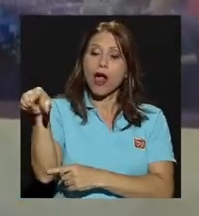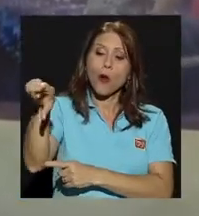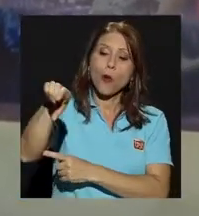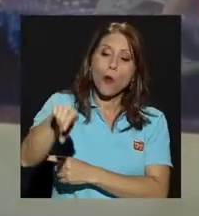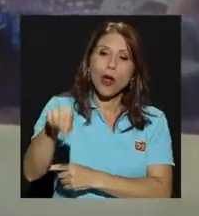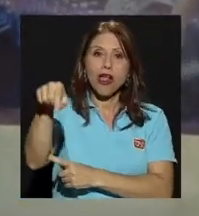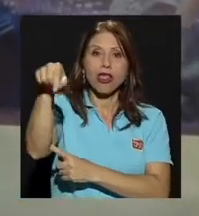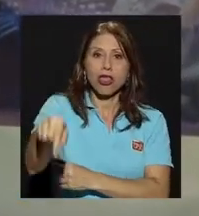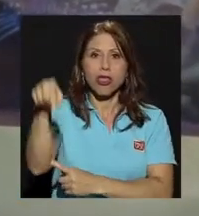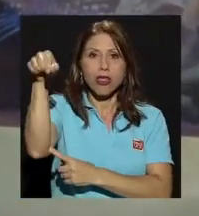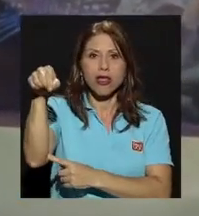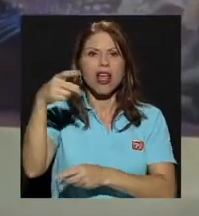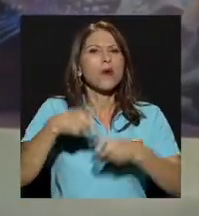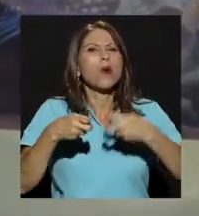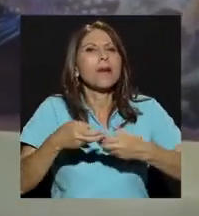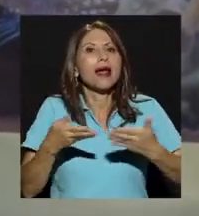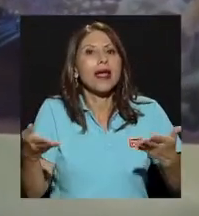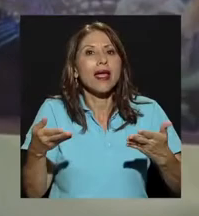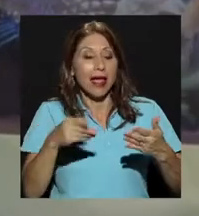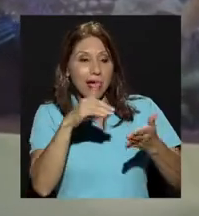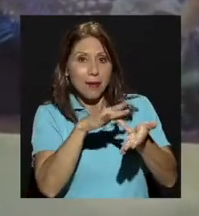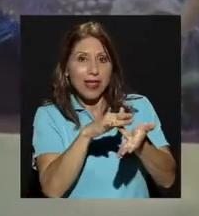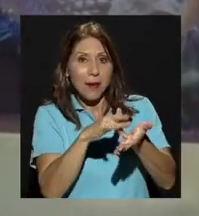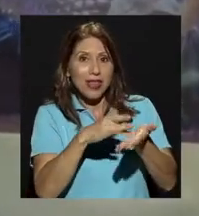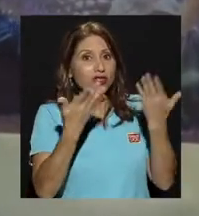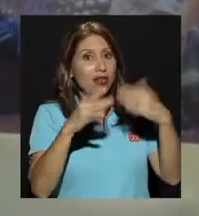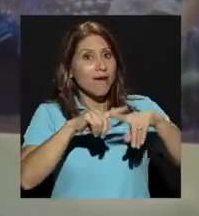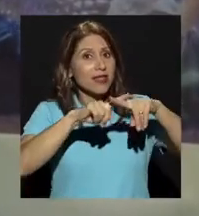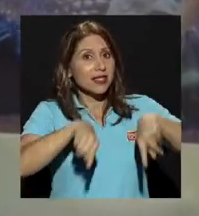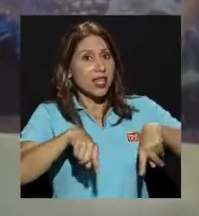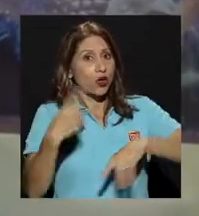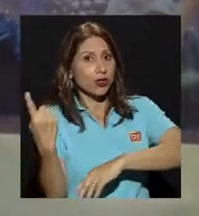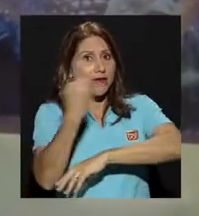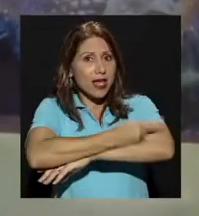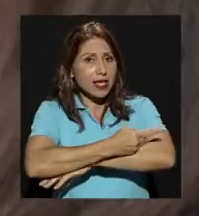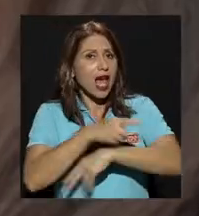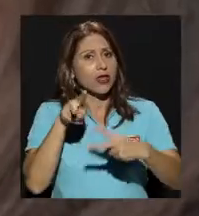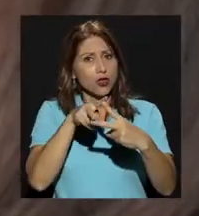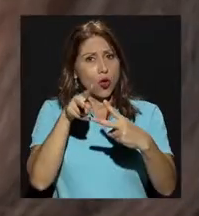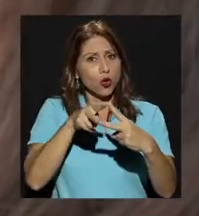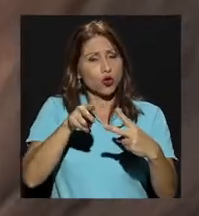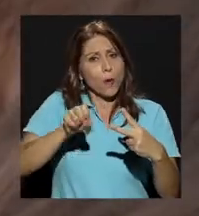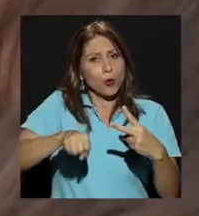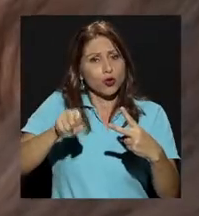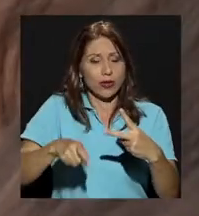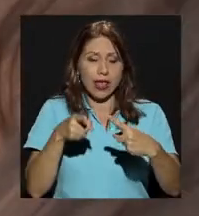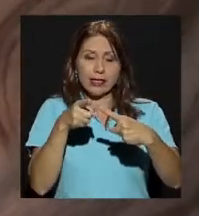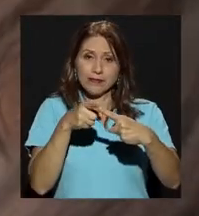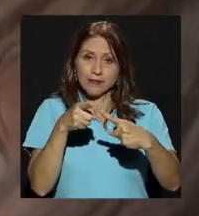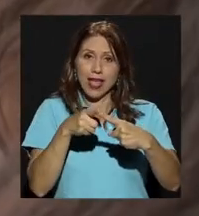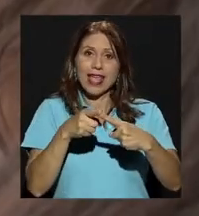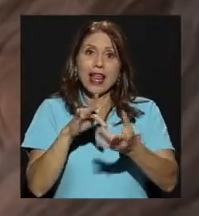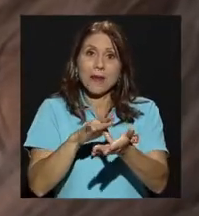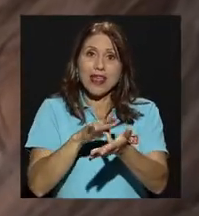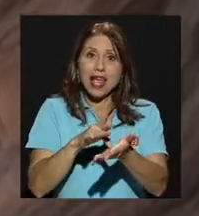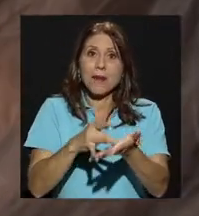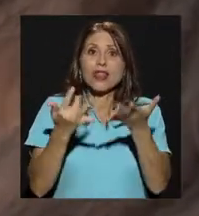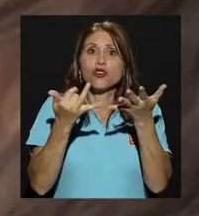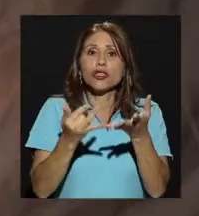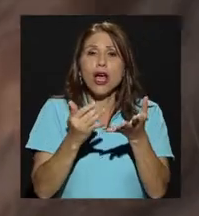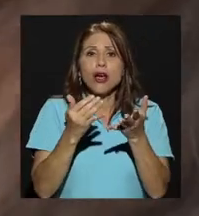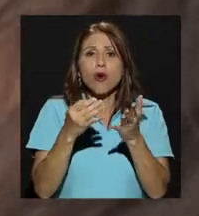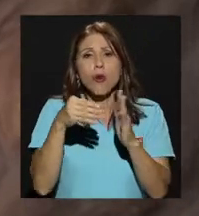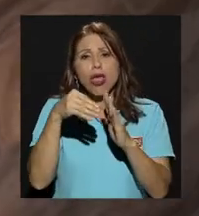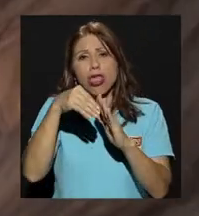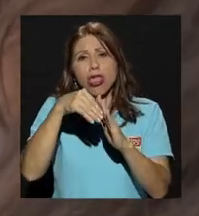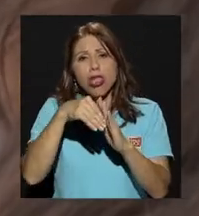los medicamentos, al estar vencidos, pueden tener dos posibilidades. El medicamento se haya degradado de tal manera de que